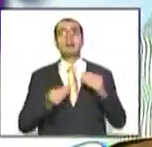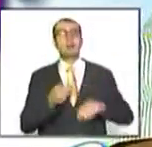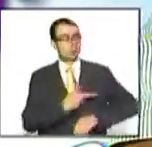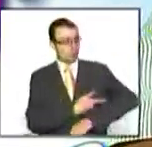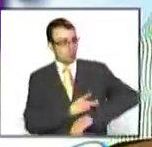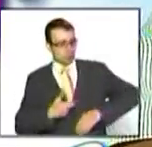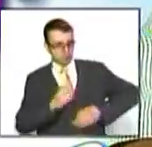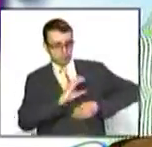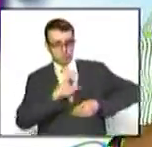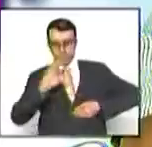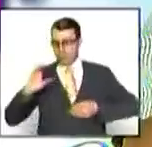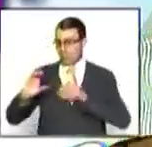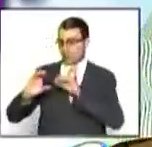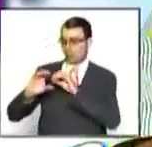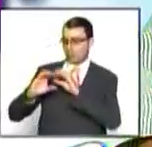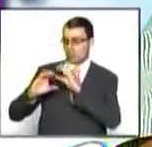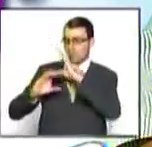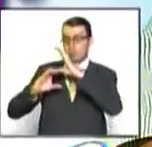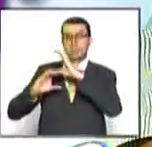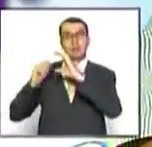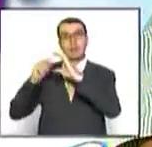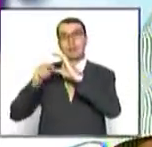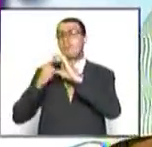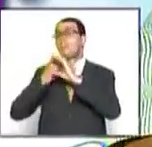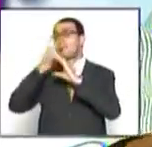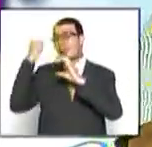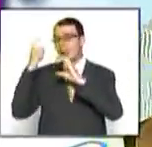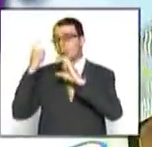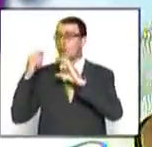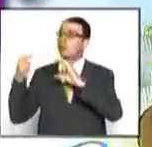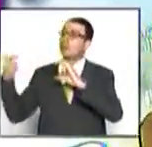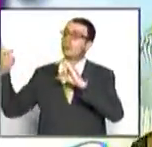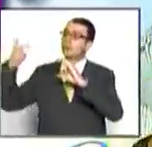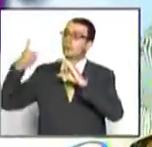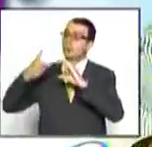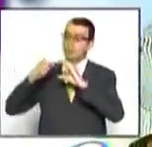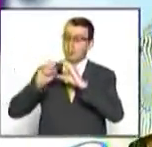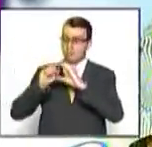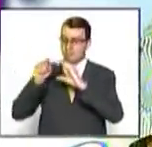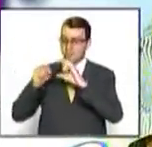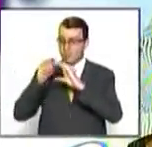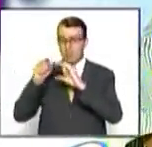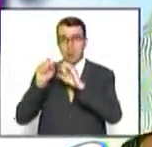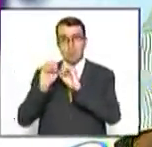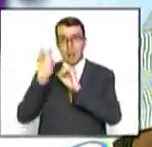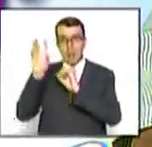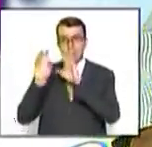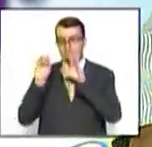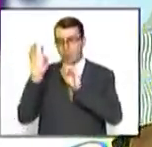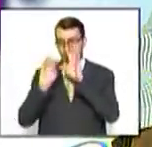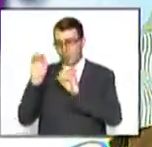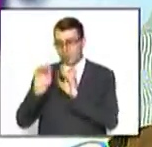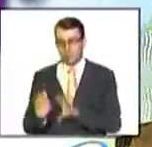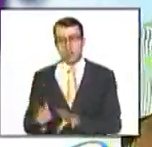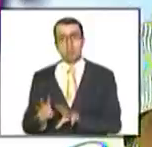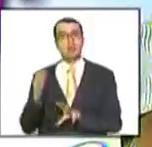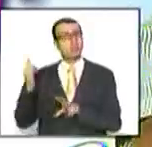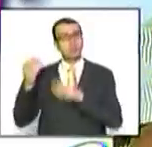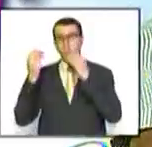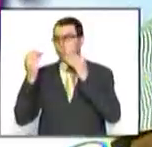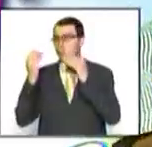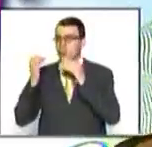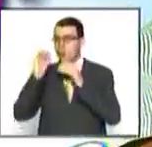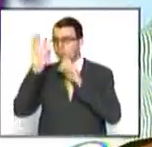ozono para que reviente la plaqueta. Al reventar esa estructura interna, se forman una cantidad